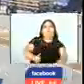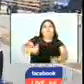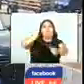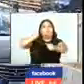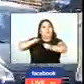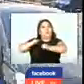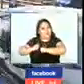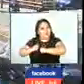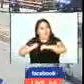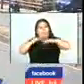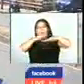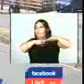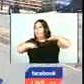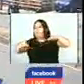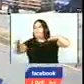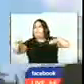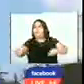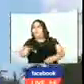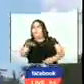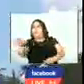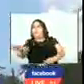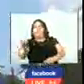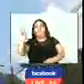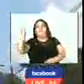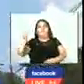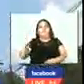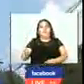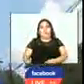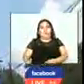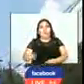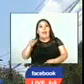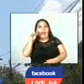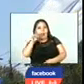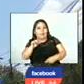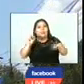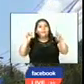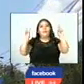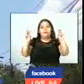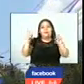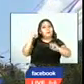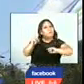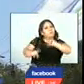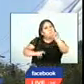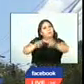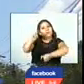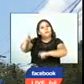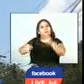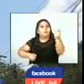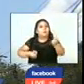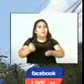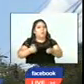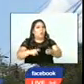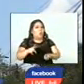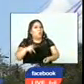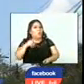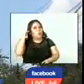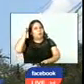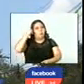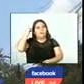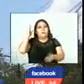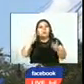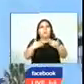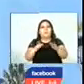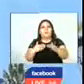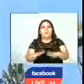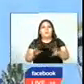Armada hasta el desvío que conecta con el Boulevard Venezuela. Sobre este tema abordamos a los automovilistas, quienes tienen diversas